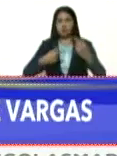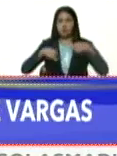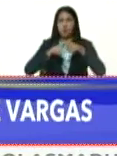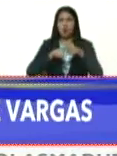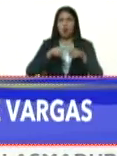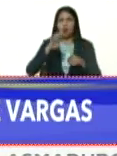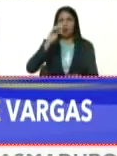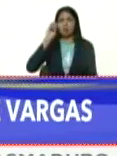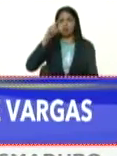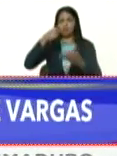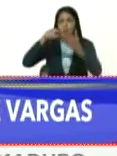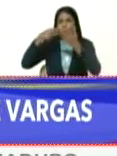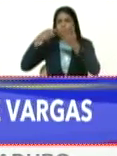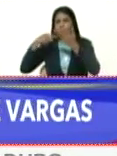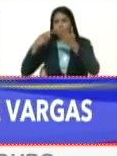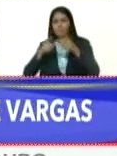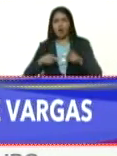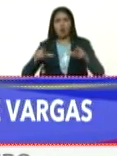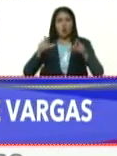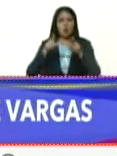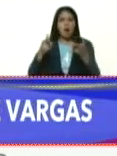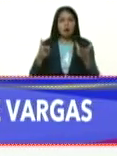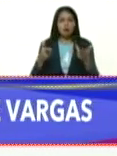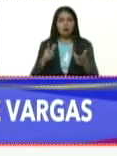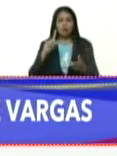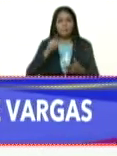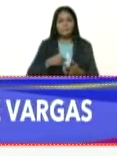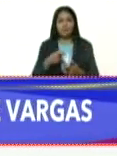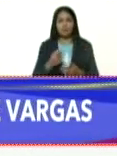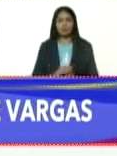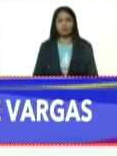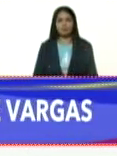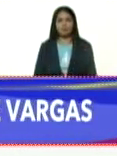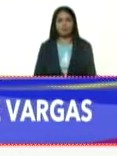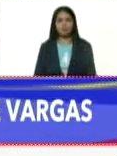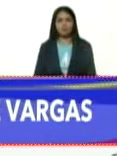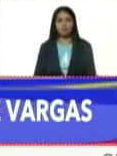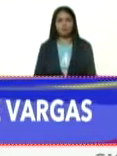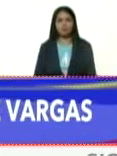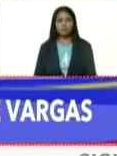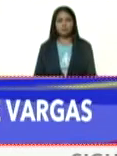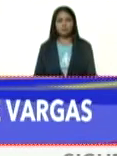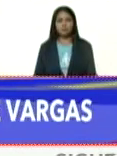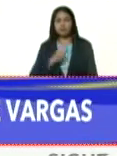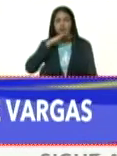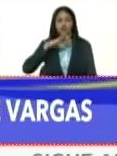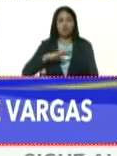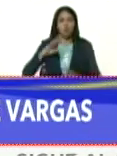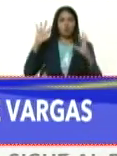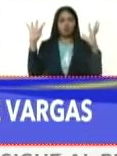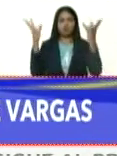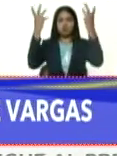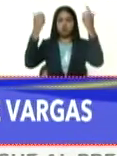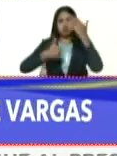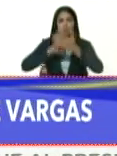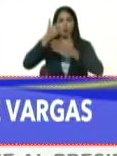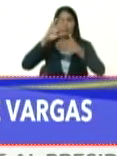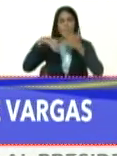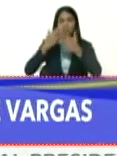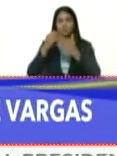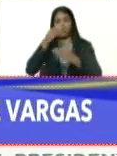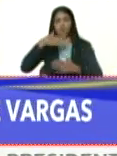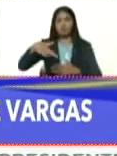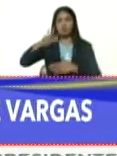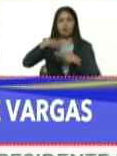Bomboná, Pichincha, Junín, Ayacucho. Es la historia más gloriosa que se conoce de pueblo